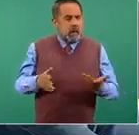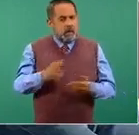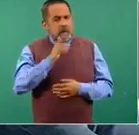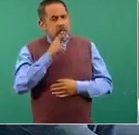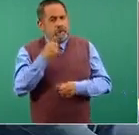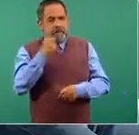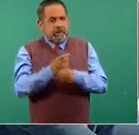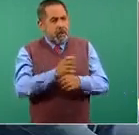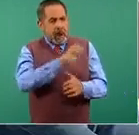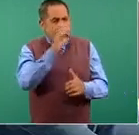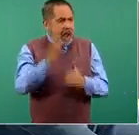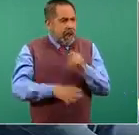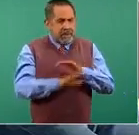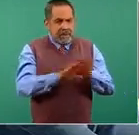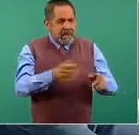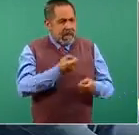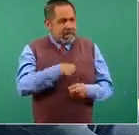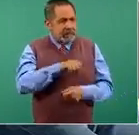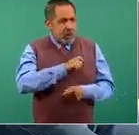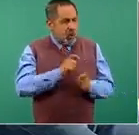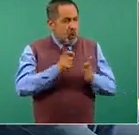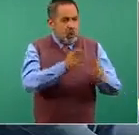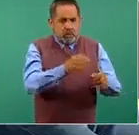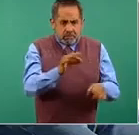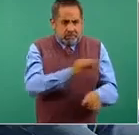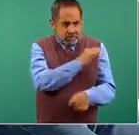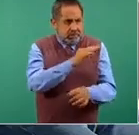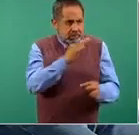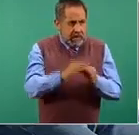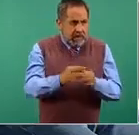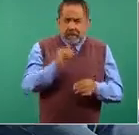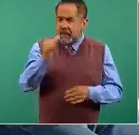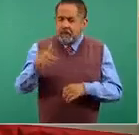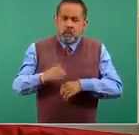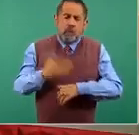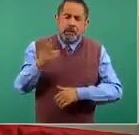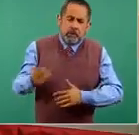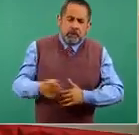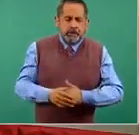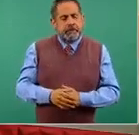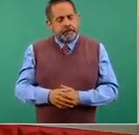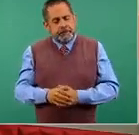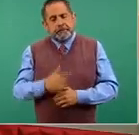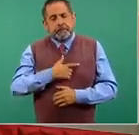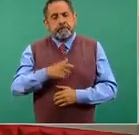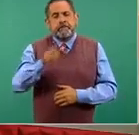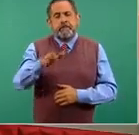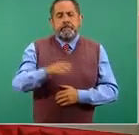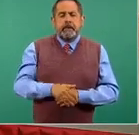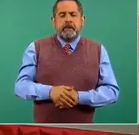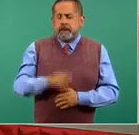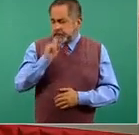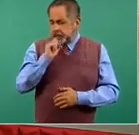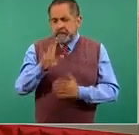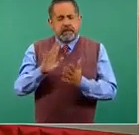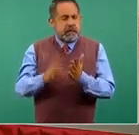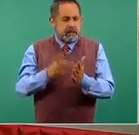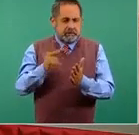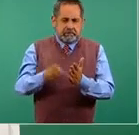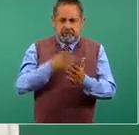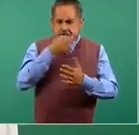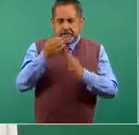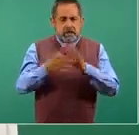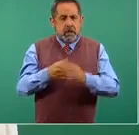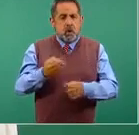de vacunar al personal de salud? Esa es la primera y tengo otras dos. Con mucho gusto, Andrea. Esto lo hemos comentado también varias veces,